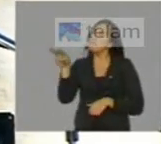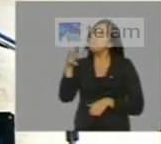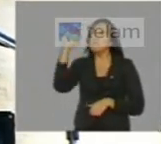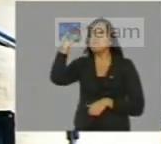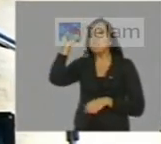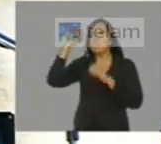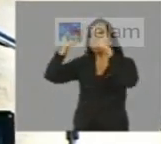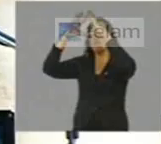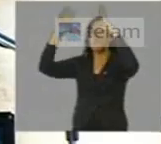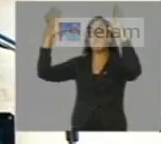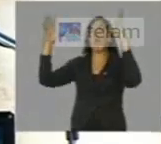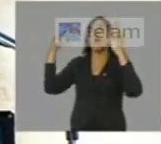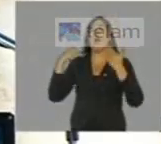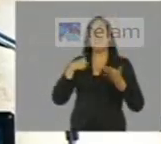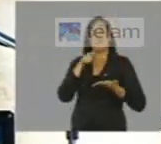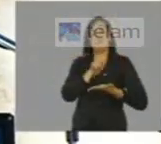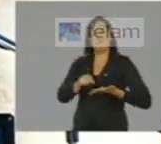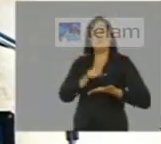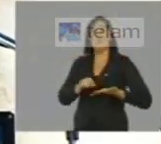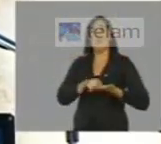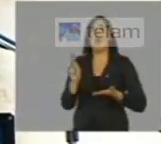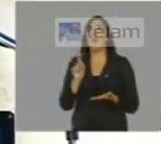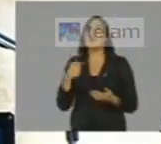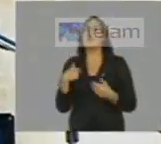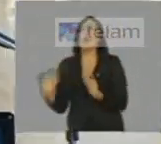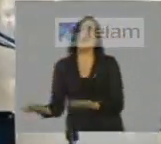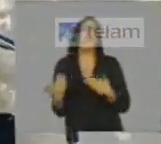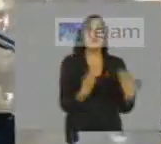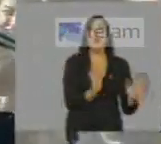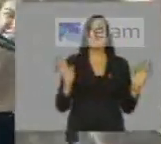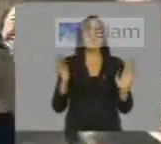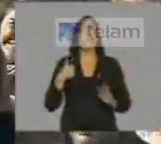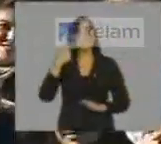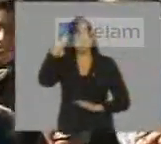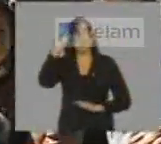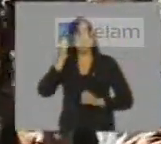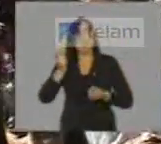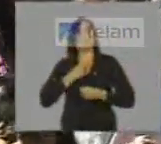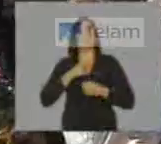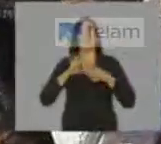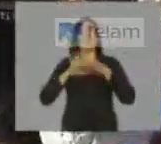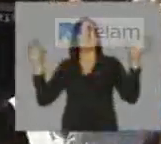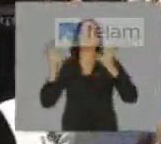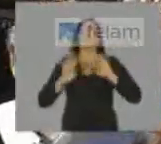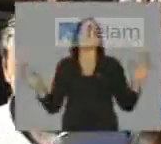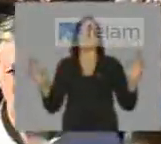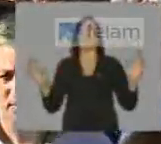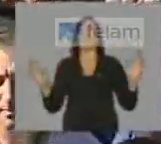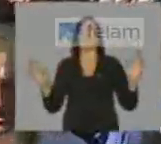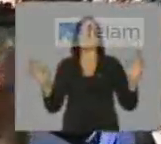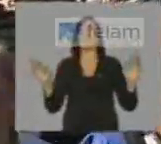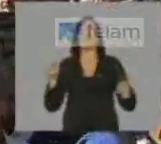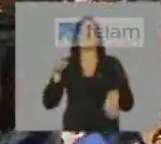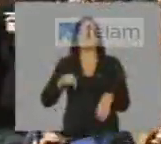observador, yo diría que imparcial, porque tiene posturas muy independientes, decía que ha aparecido en la